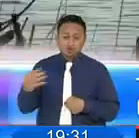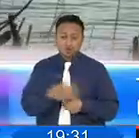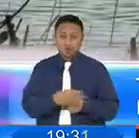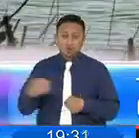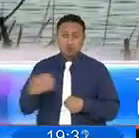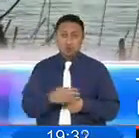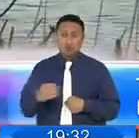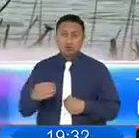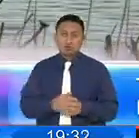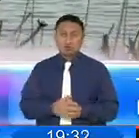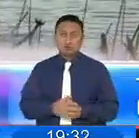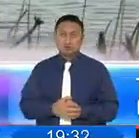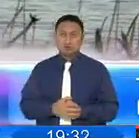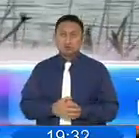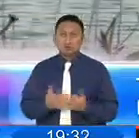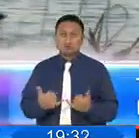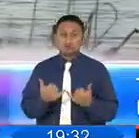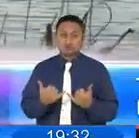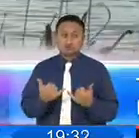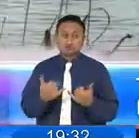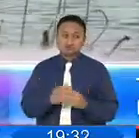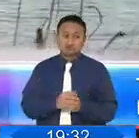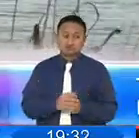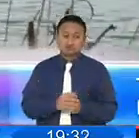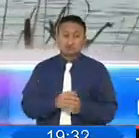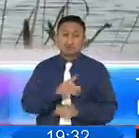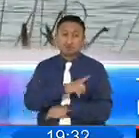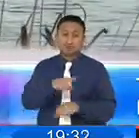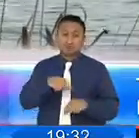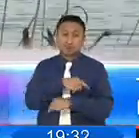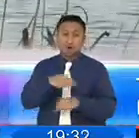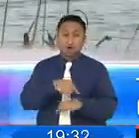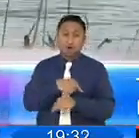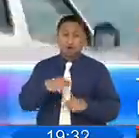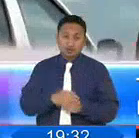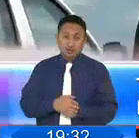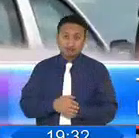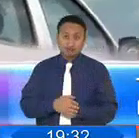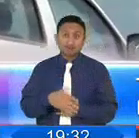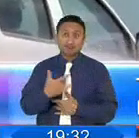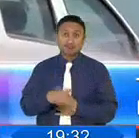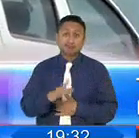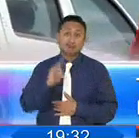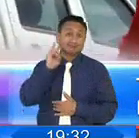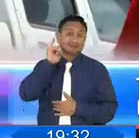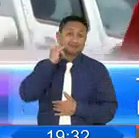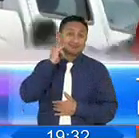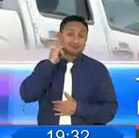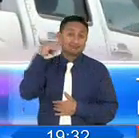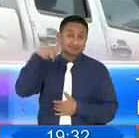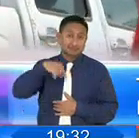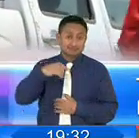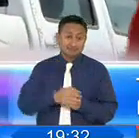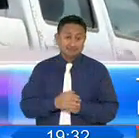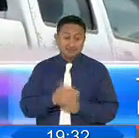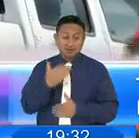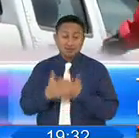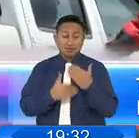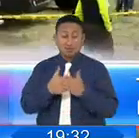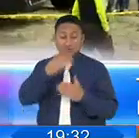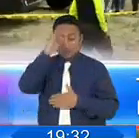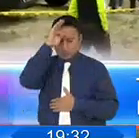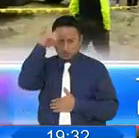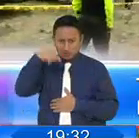bombas, un trabajo que seguramente tardará algunas horas, mientras la pequeña que estuvo a punto de ahogarse sigue en recuperación,